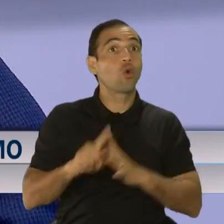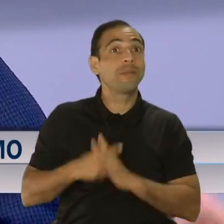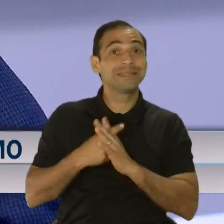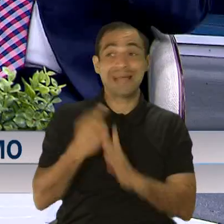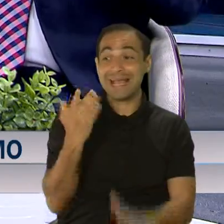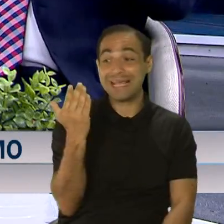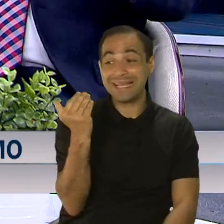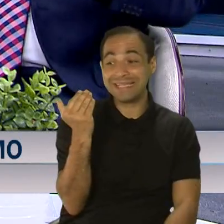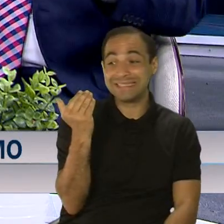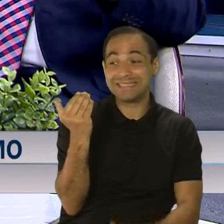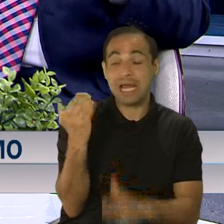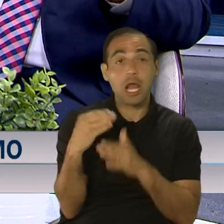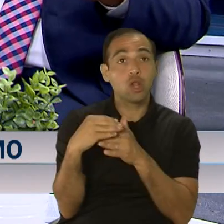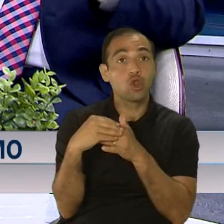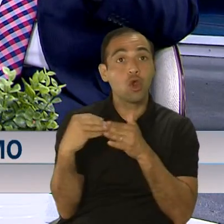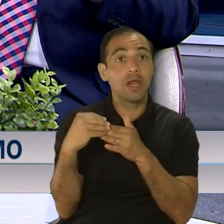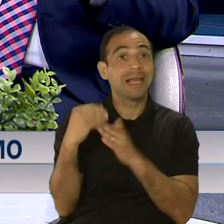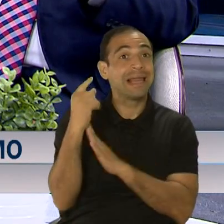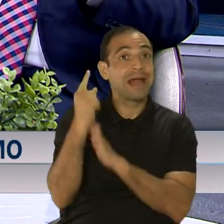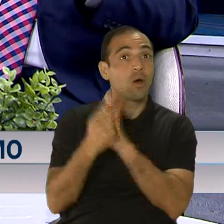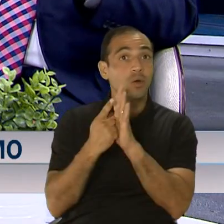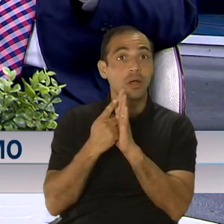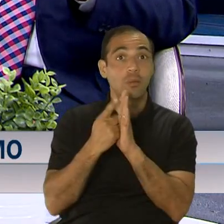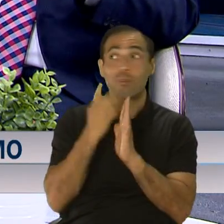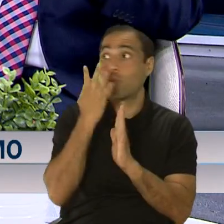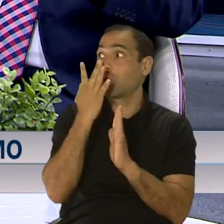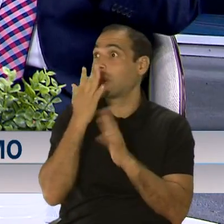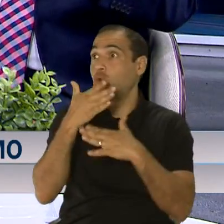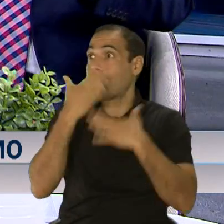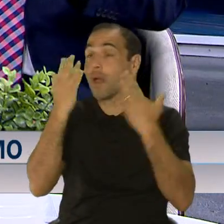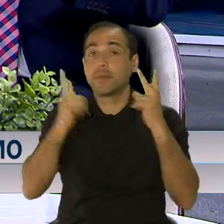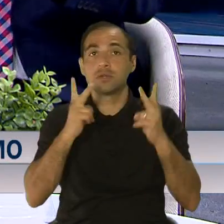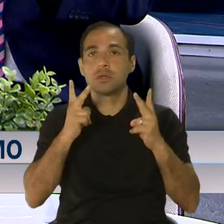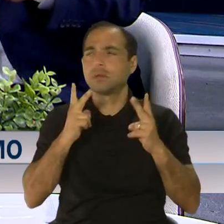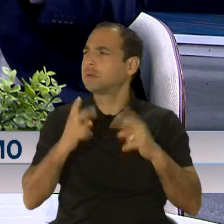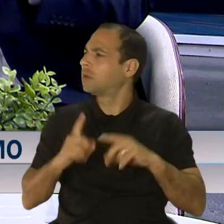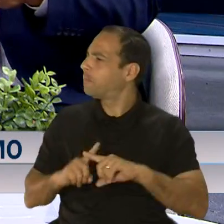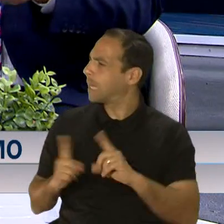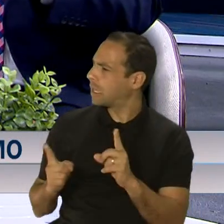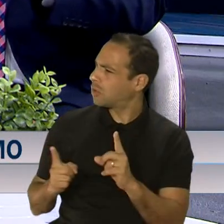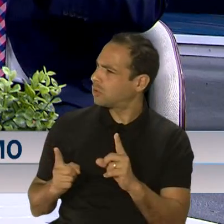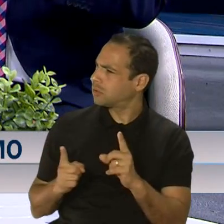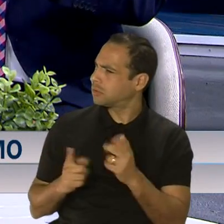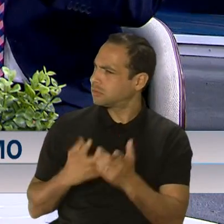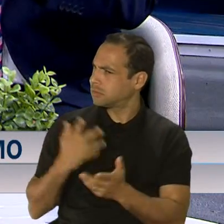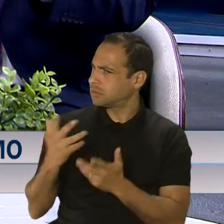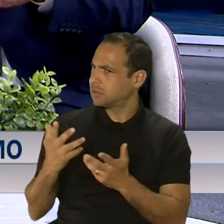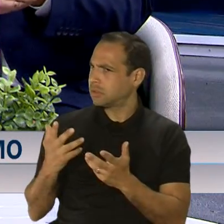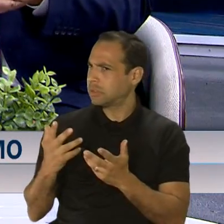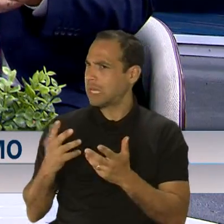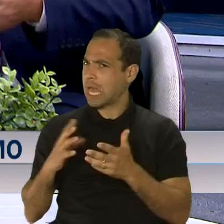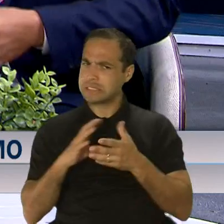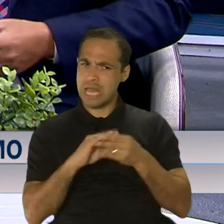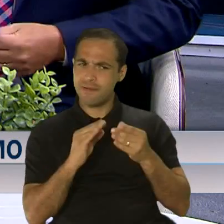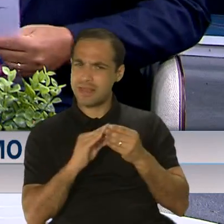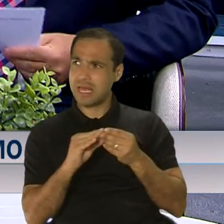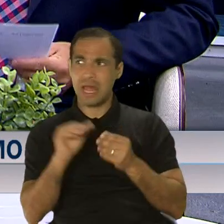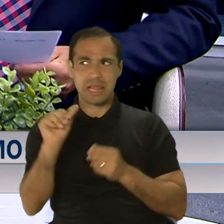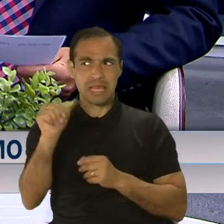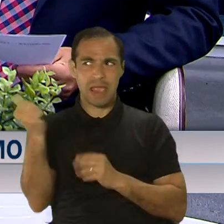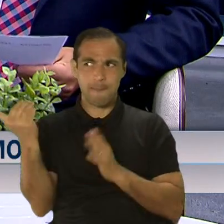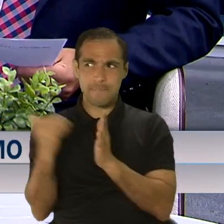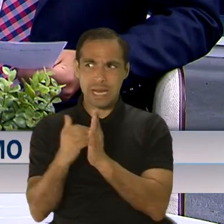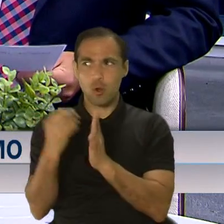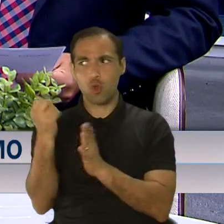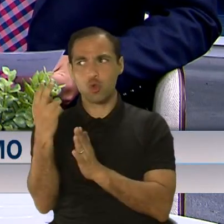ya. Pero entonces es prácticamente una paradoja que se dice que esto inclusive puede representar la pérdida de unos 10,000, 12,000 empleos,